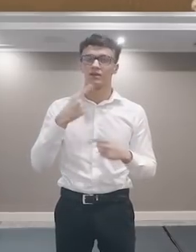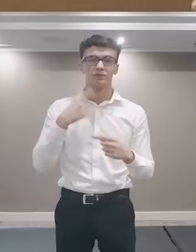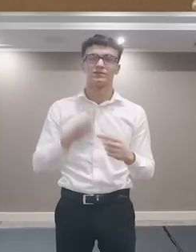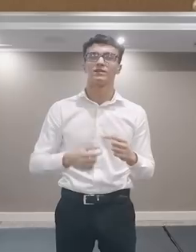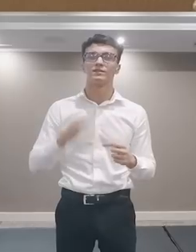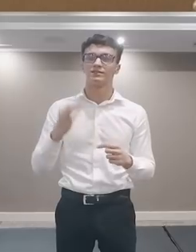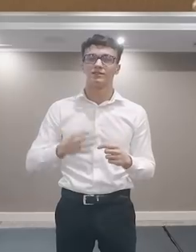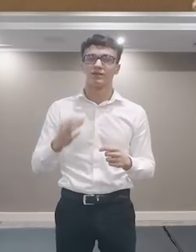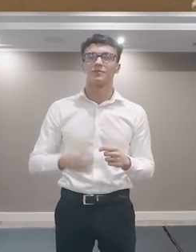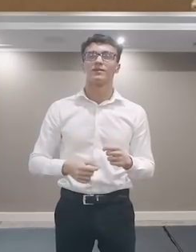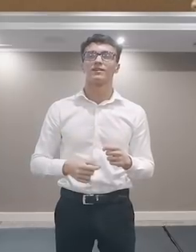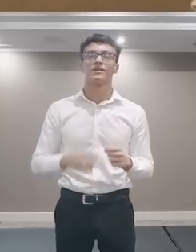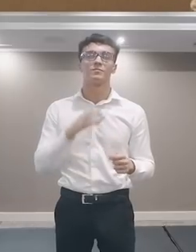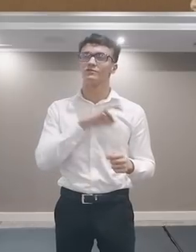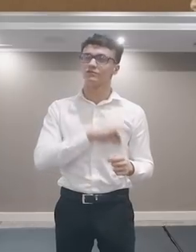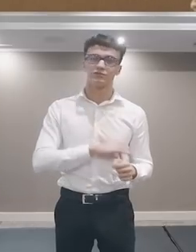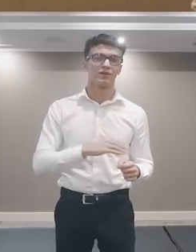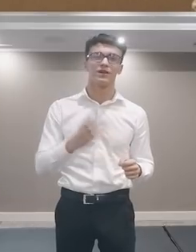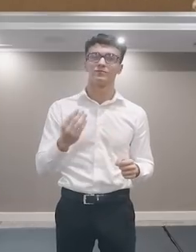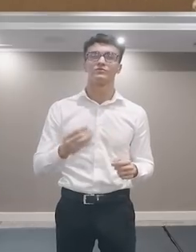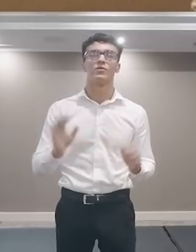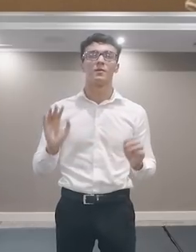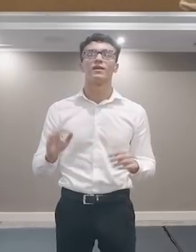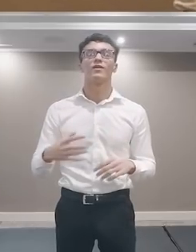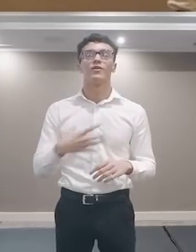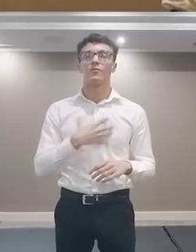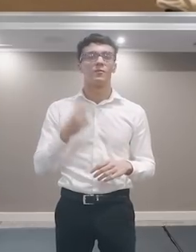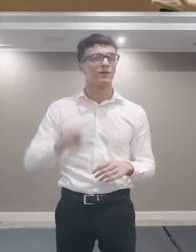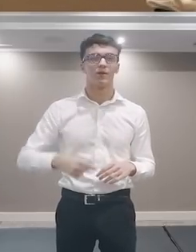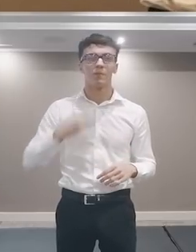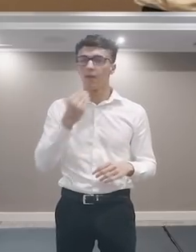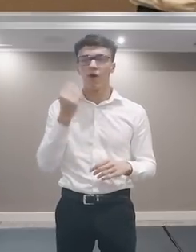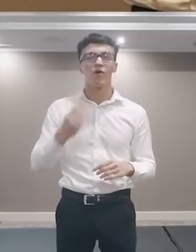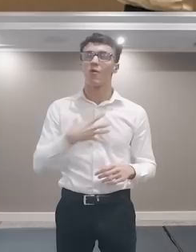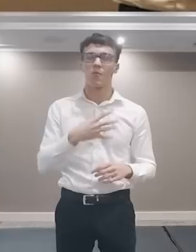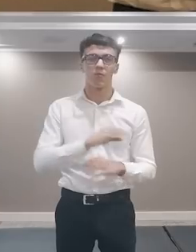borja eres un tremendísimo profesional pero no se puede ser mejor persona